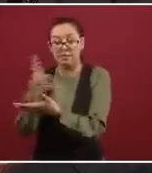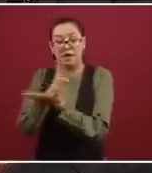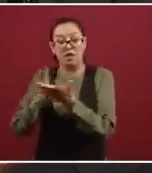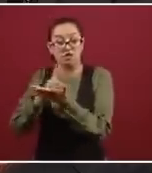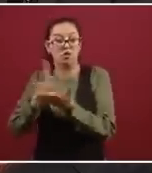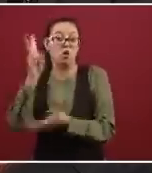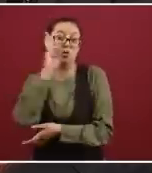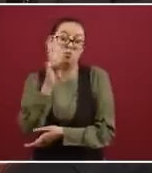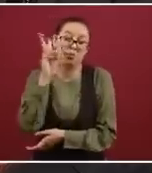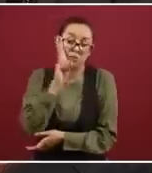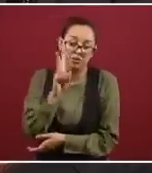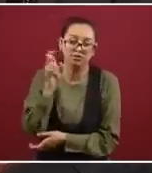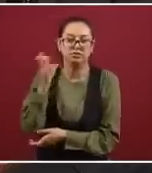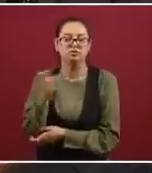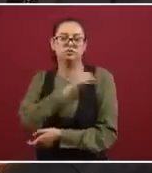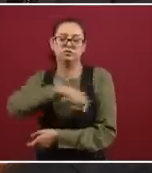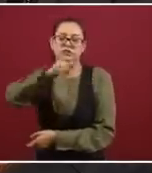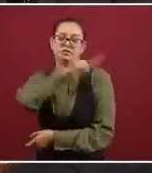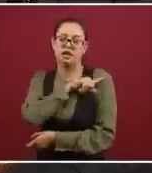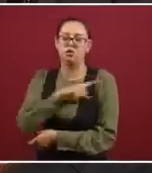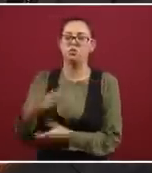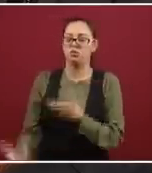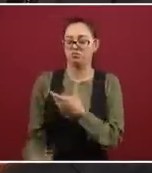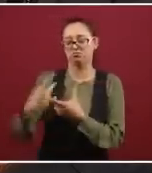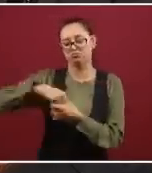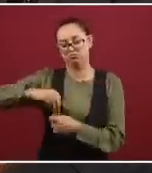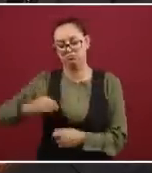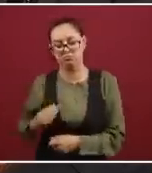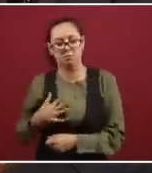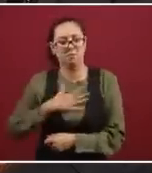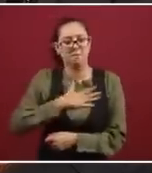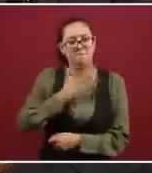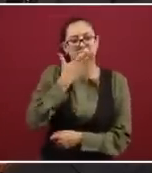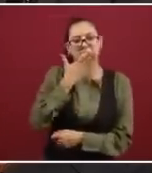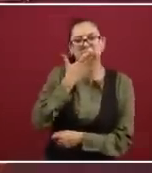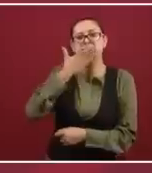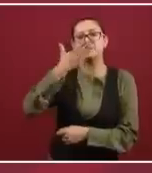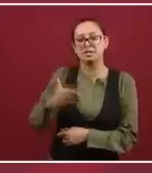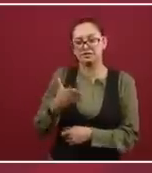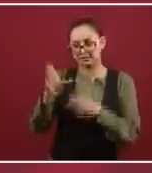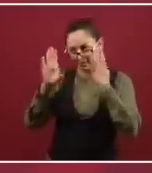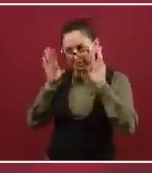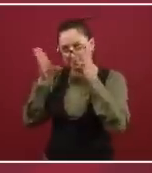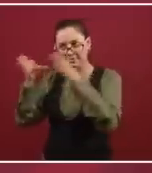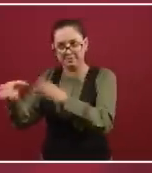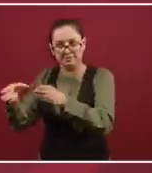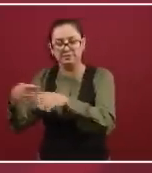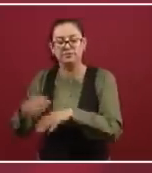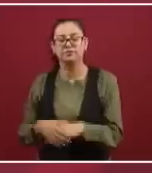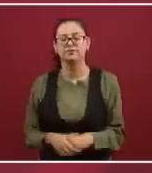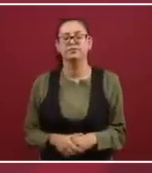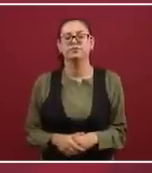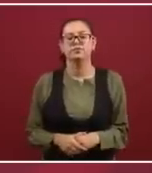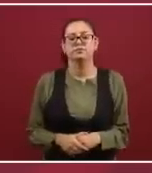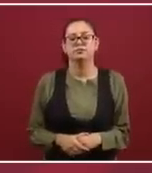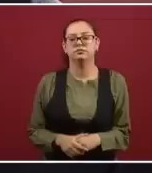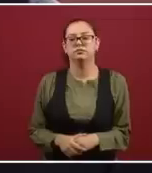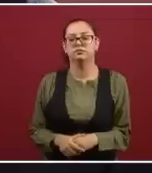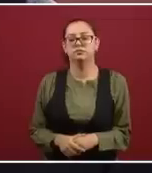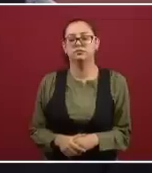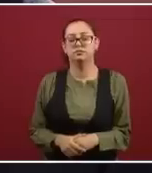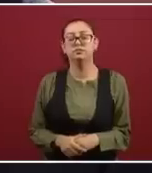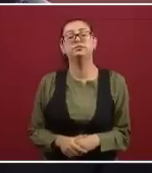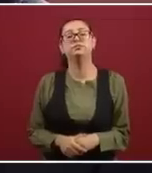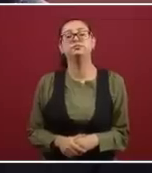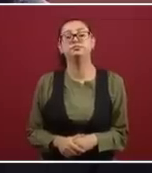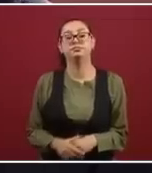bienestar. El centro de la estrategia se basa en territorializar en poner en el punto donde viven